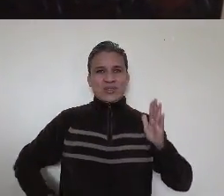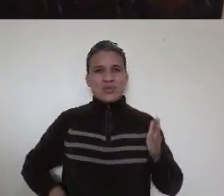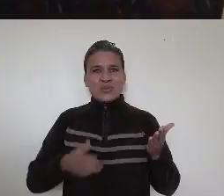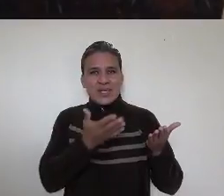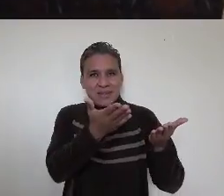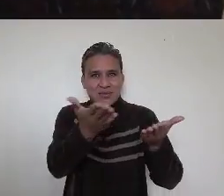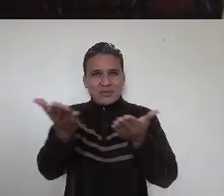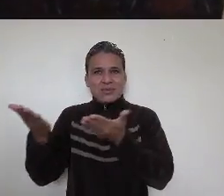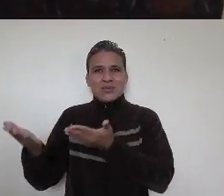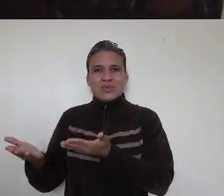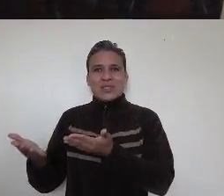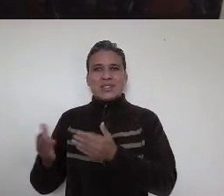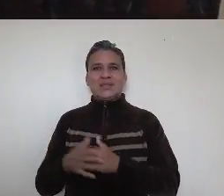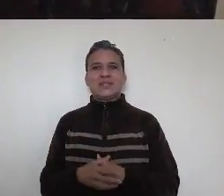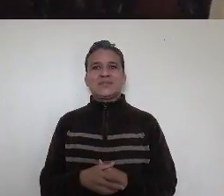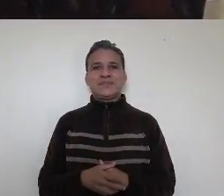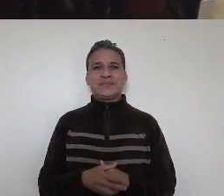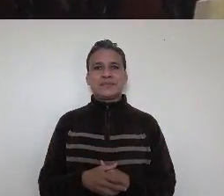con todos ustedes.